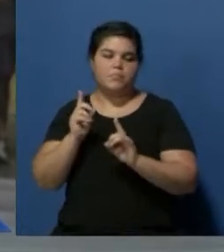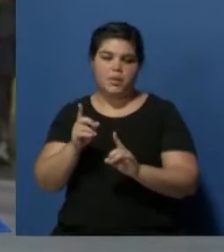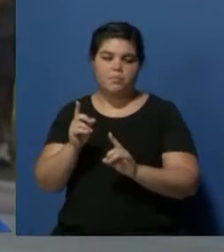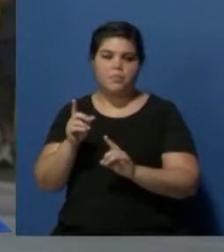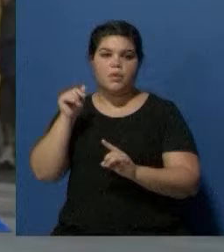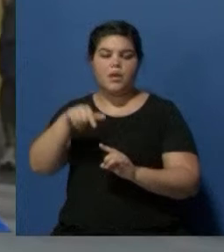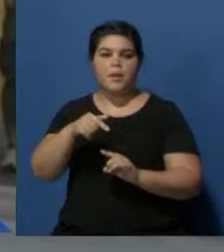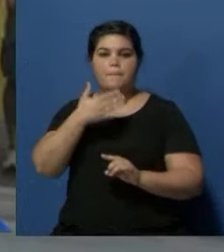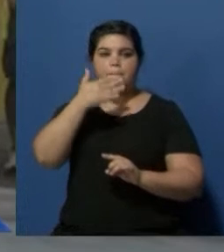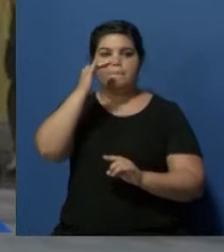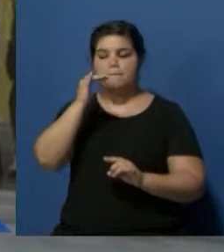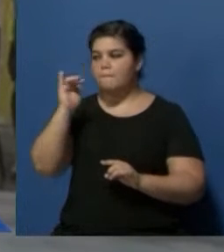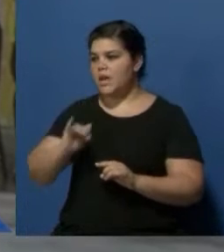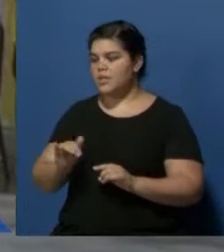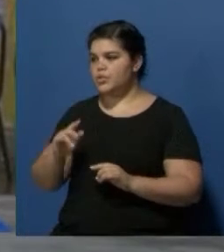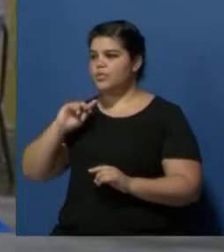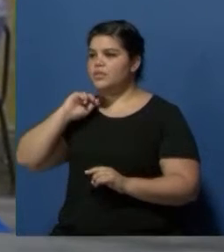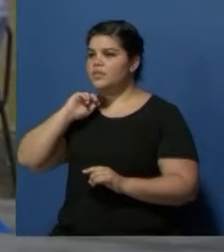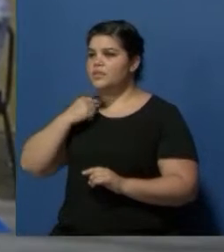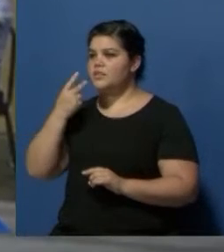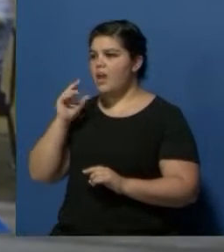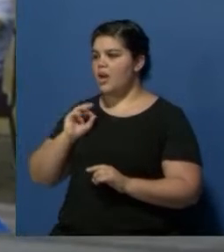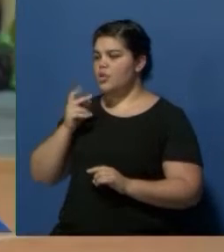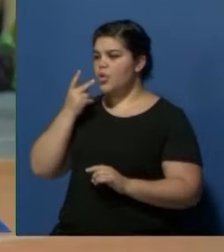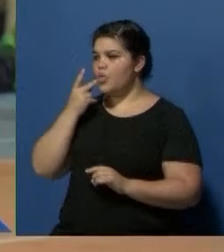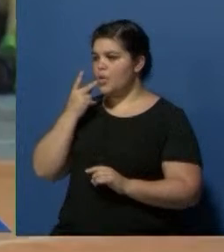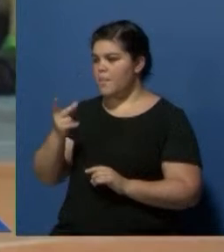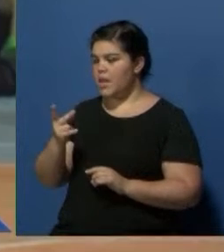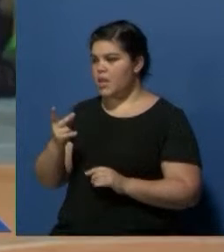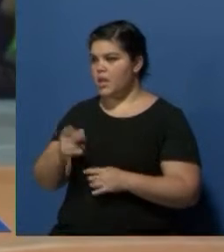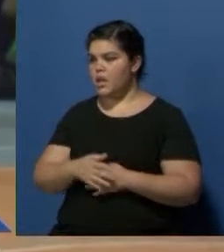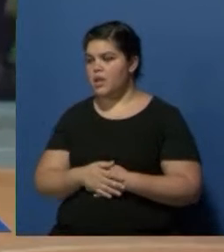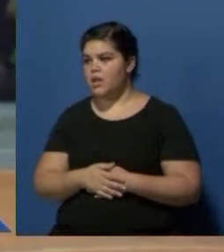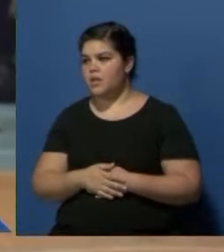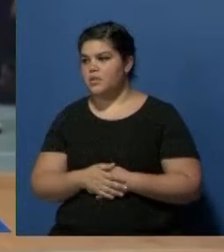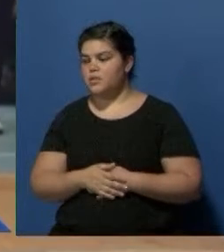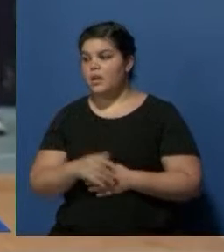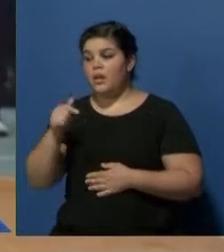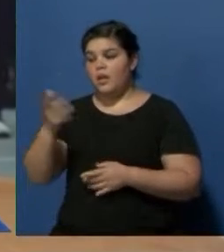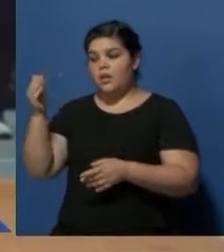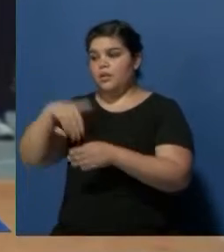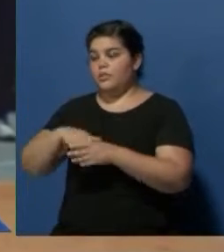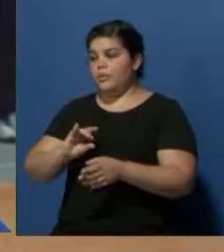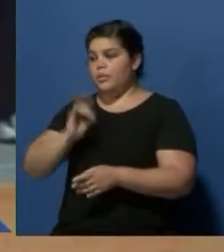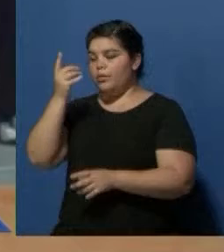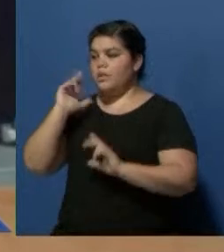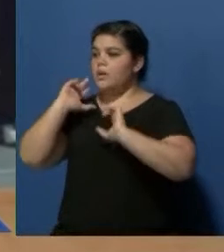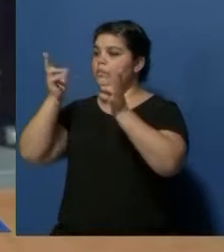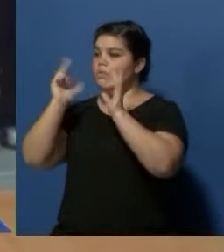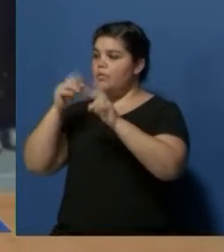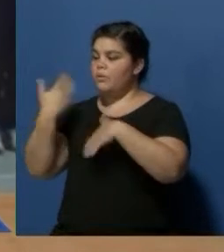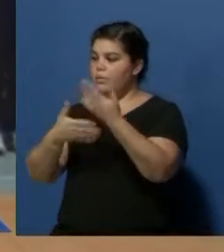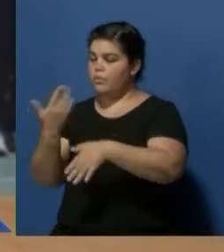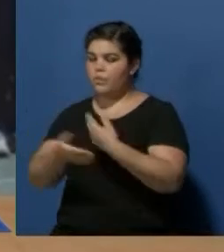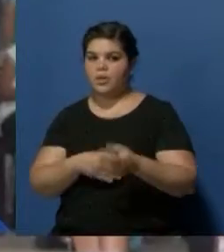en marzo, el 13 de marzo del año 2000. Empezamos a jugar ahí en la universidad, en las inferiores. Formación, eso. Contame un